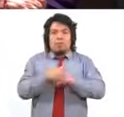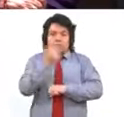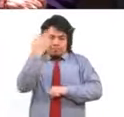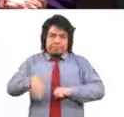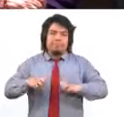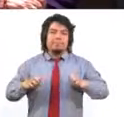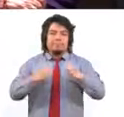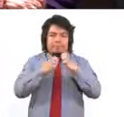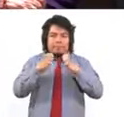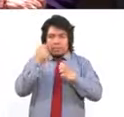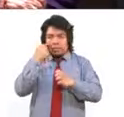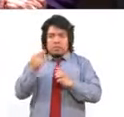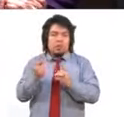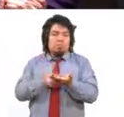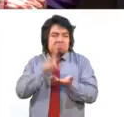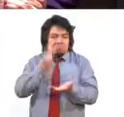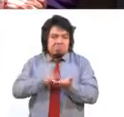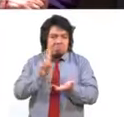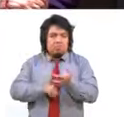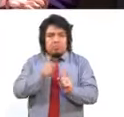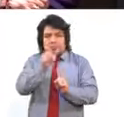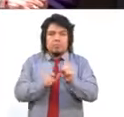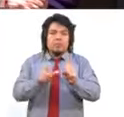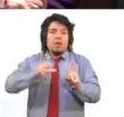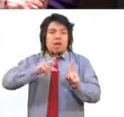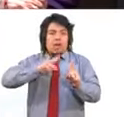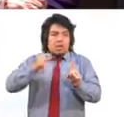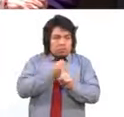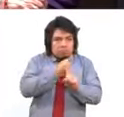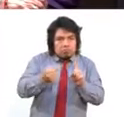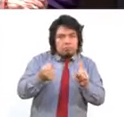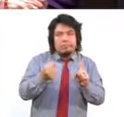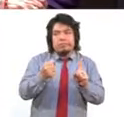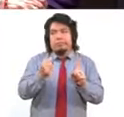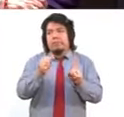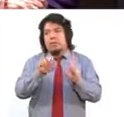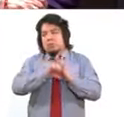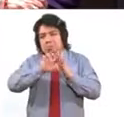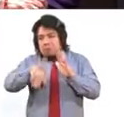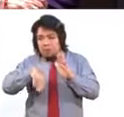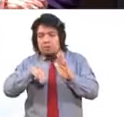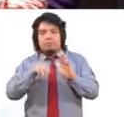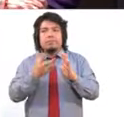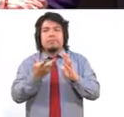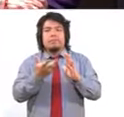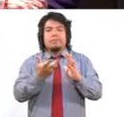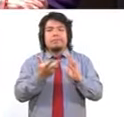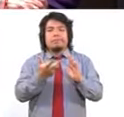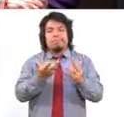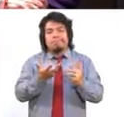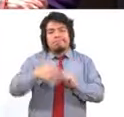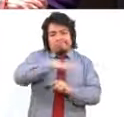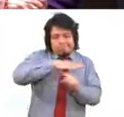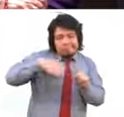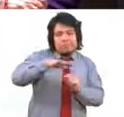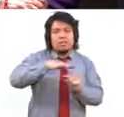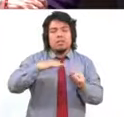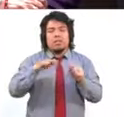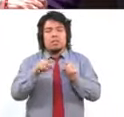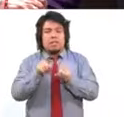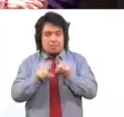emergencia, se valoran, por ejemplo, hechos de violencia, como si pues el contexto de la agresión,